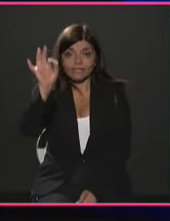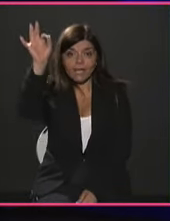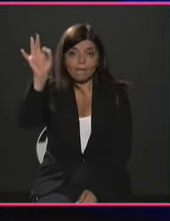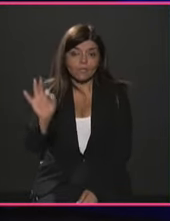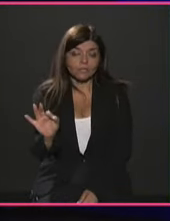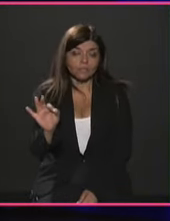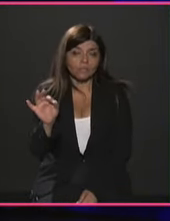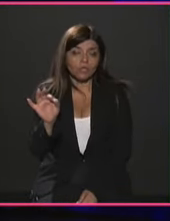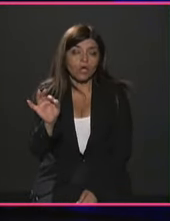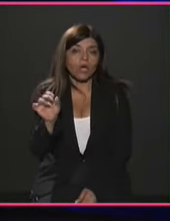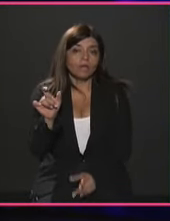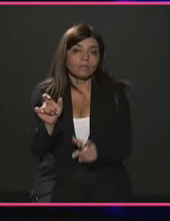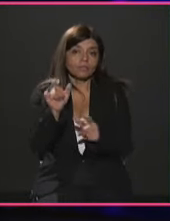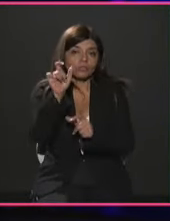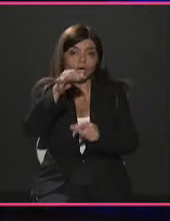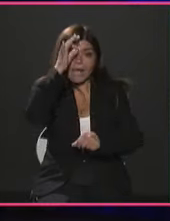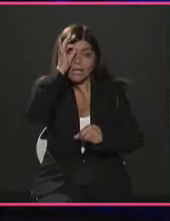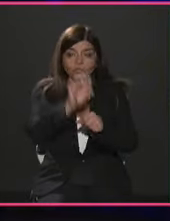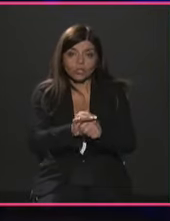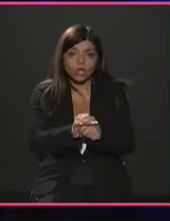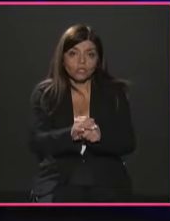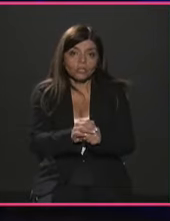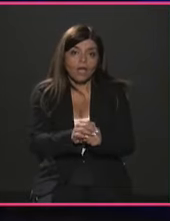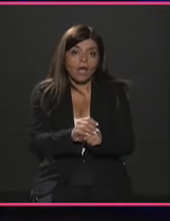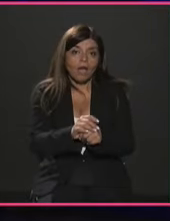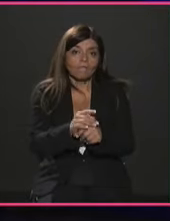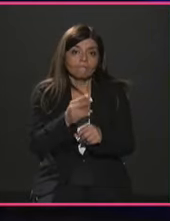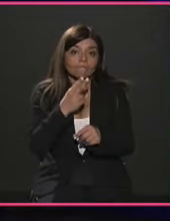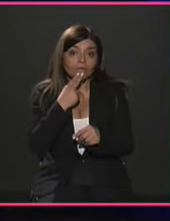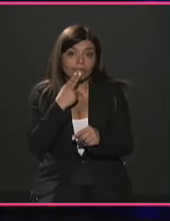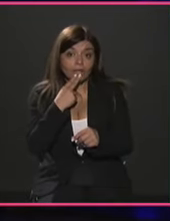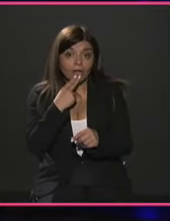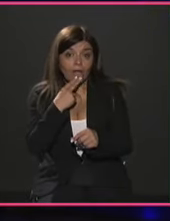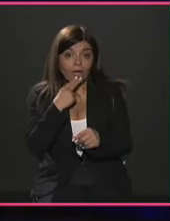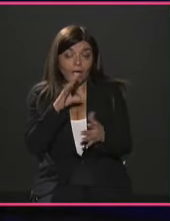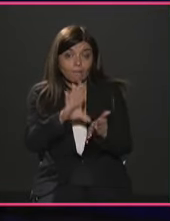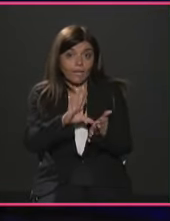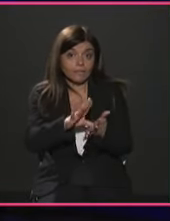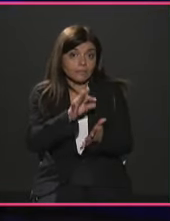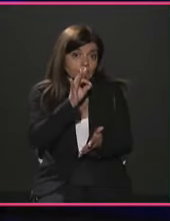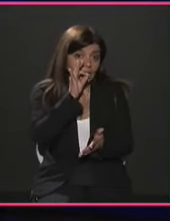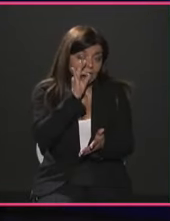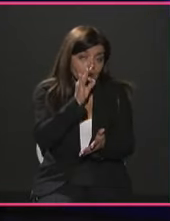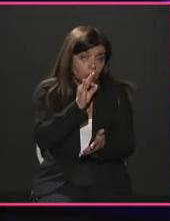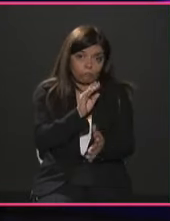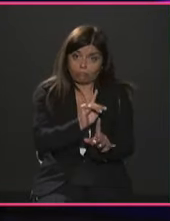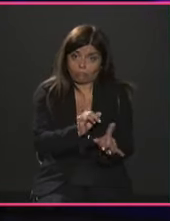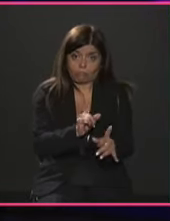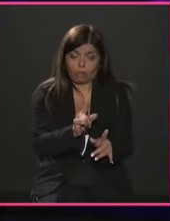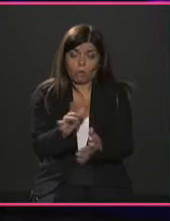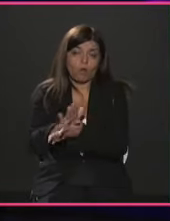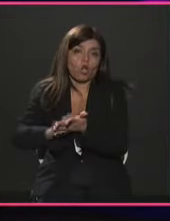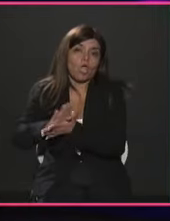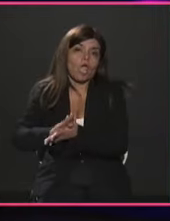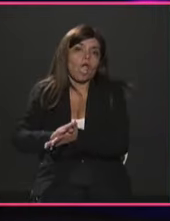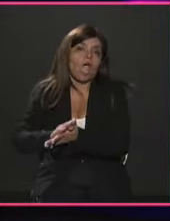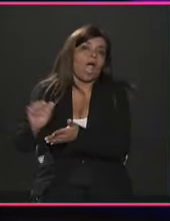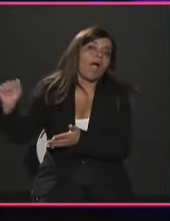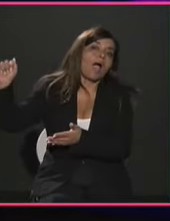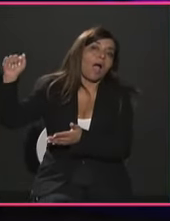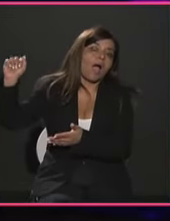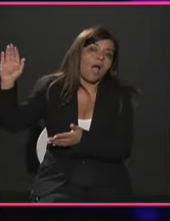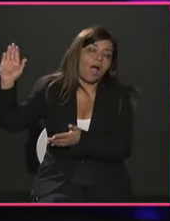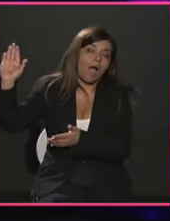personas con tal enfermedad no viven en países ricos de la República Sudáfrica o en o en otros